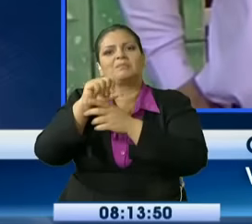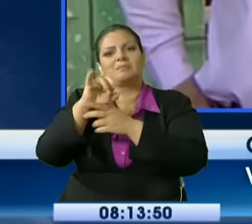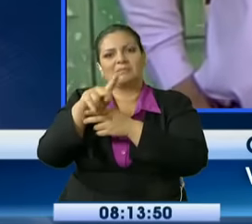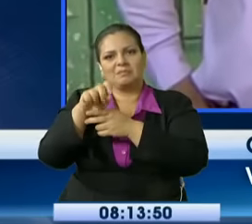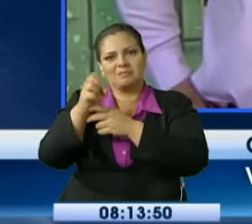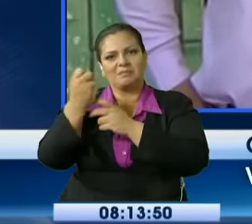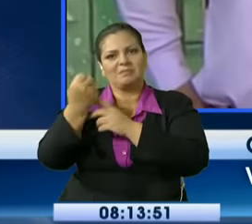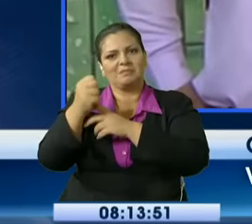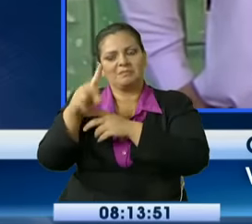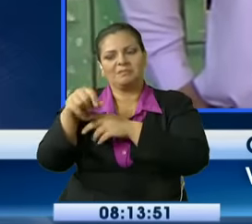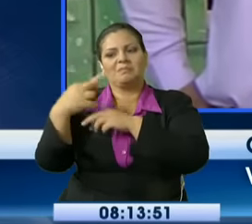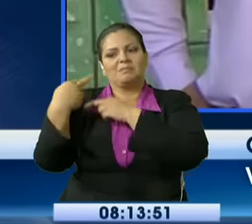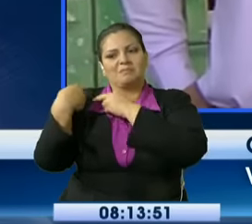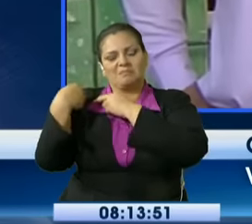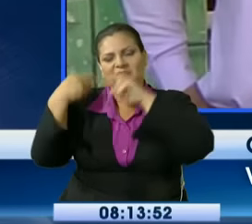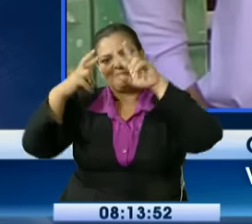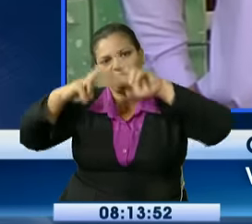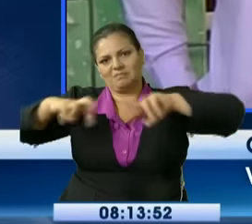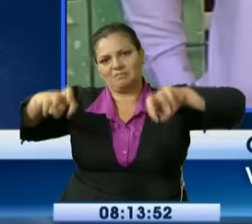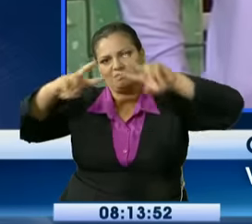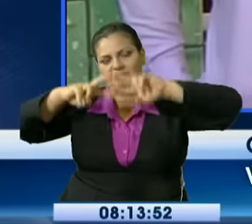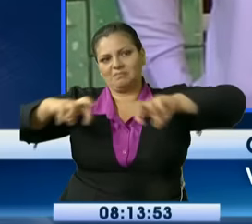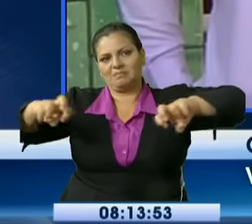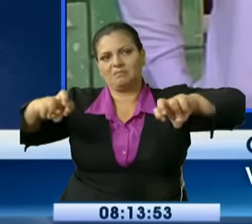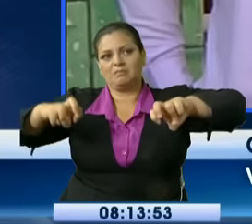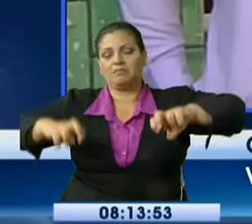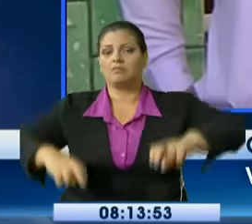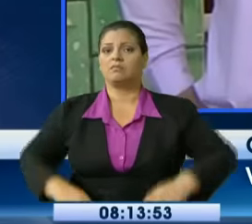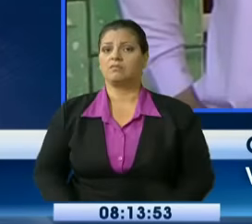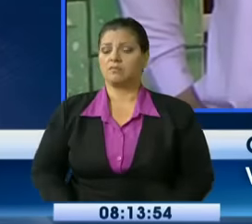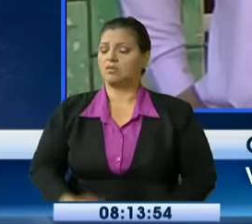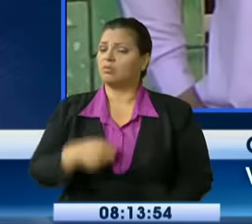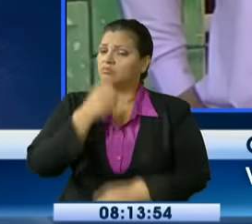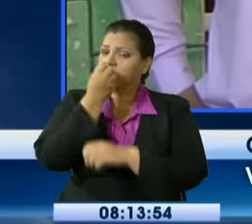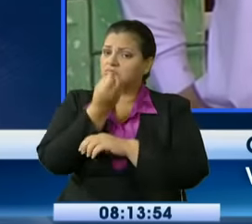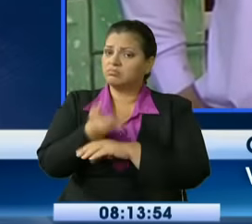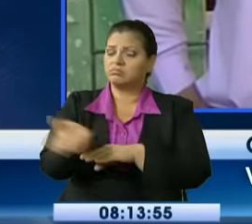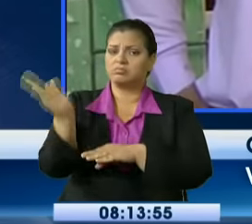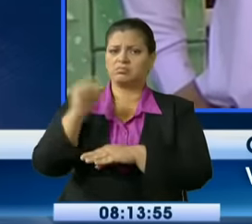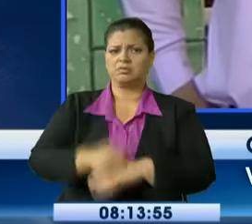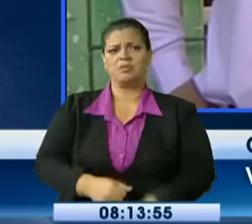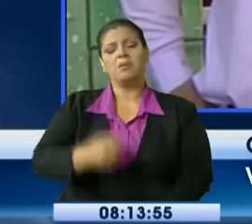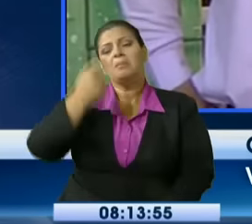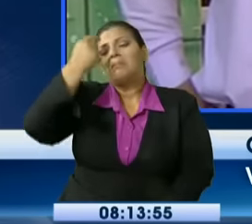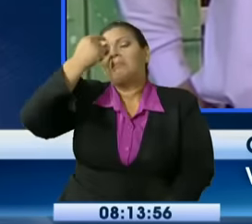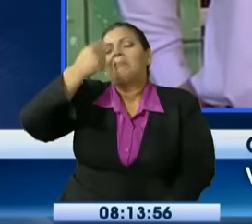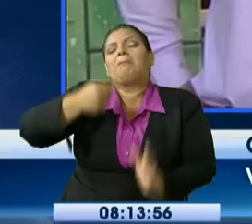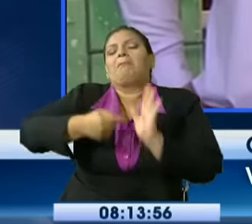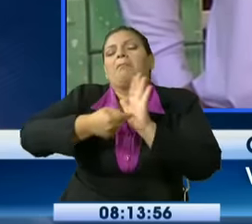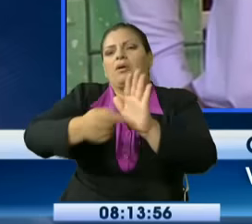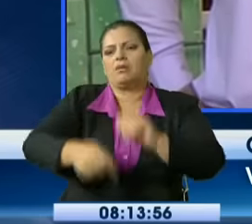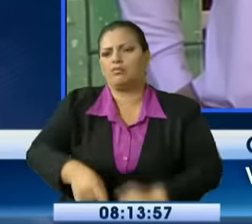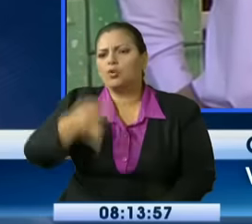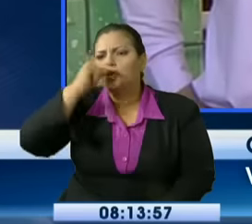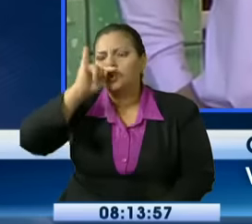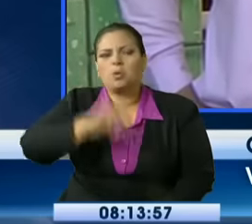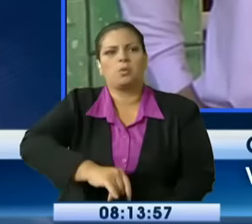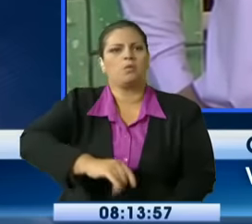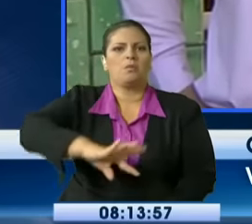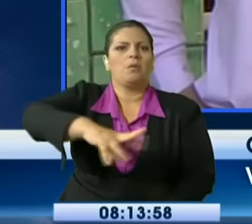extraordinario trabajo en ese sentido. Pero por eso digo, siendo un hombre con un muchachito de 8 años, cójalo de la oreja, pues, y zamarrelo, o